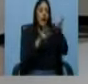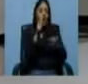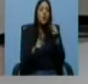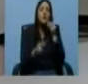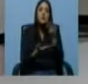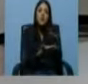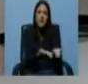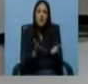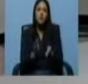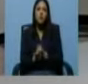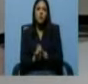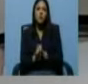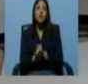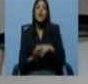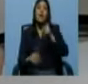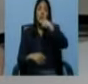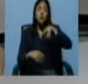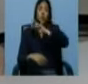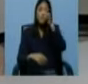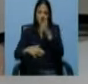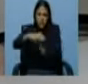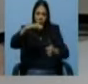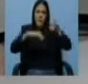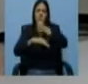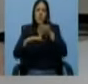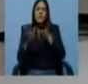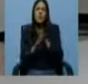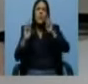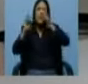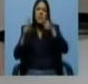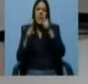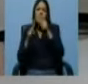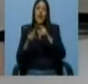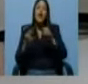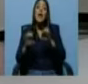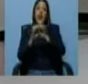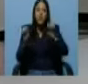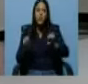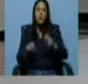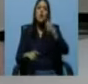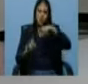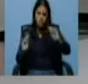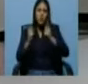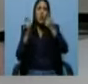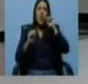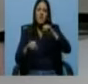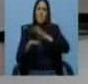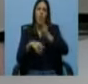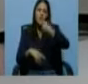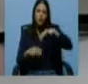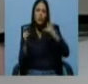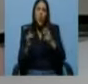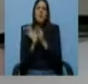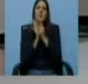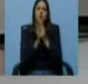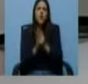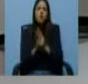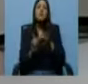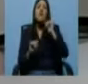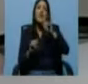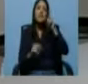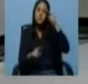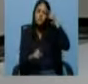sea una potencia en educación lo vamos a lograr porque aquí está la voluntad y está lo más importante que es la sonrisa de nuestros